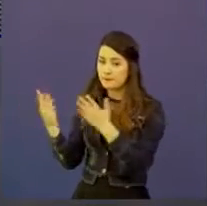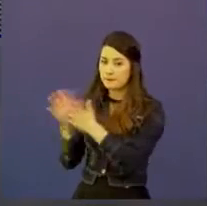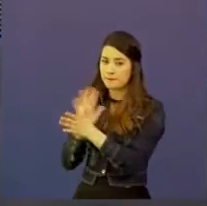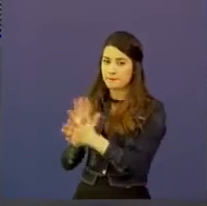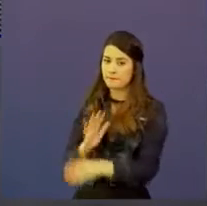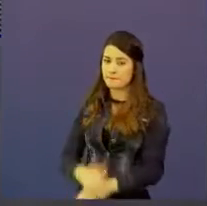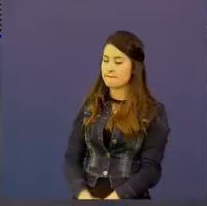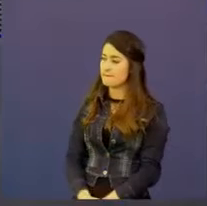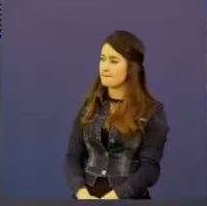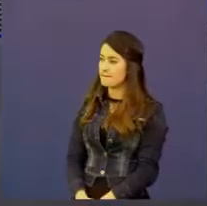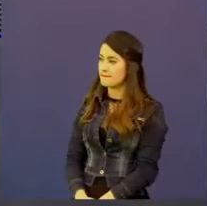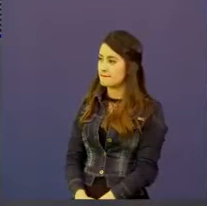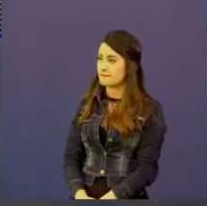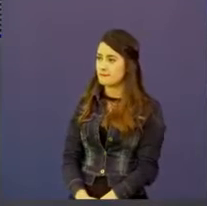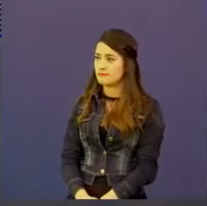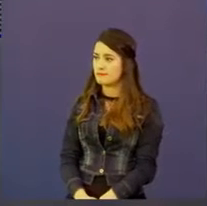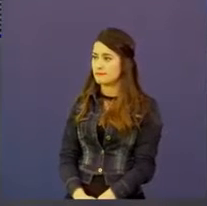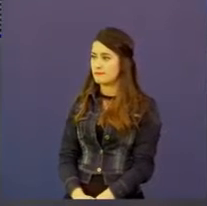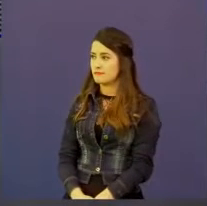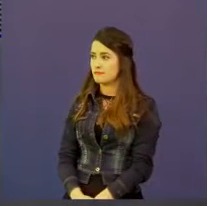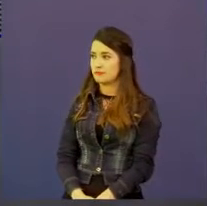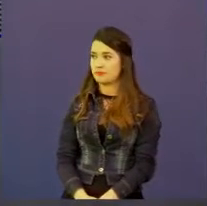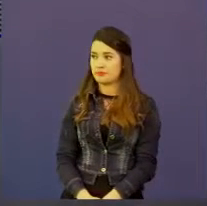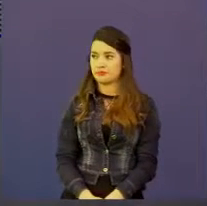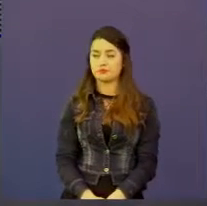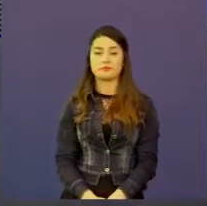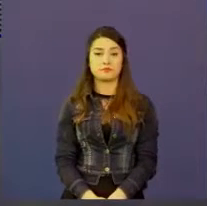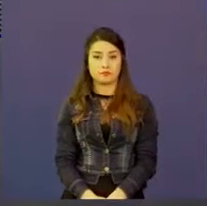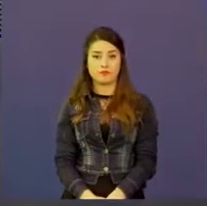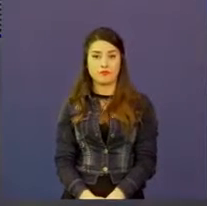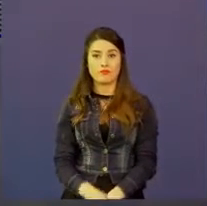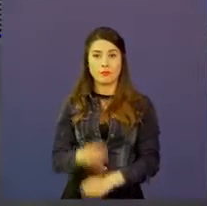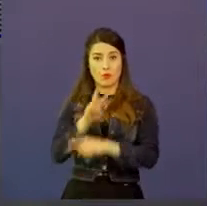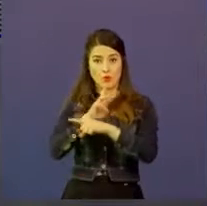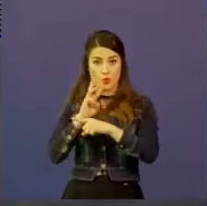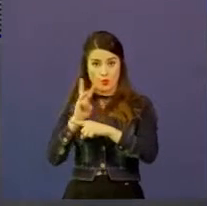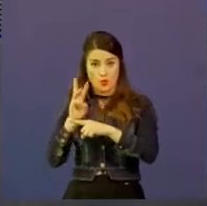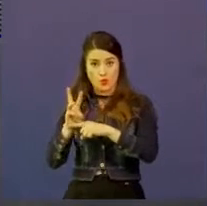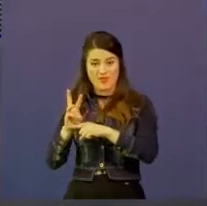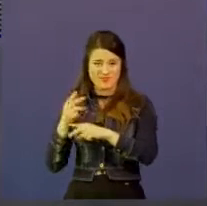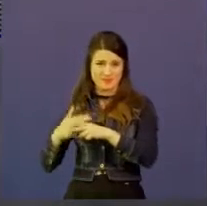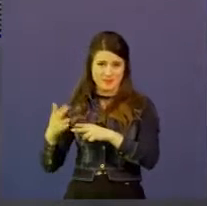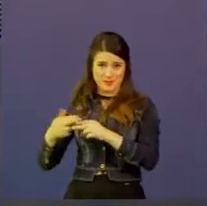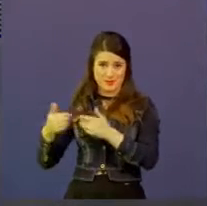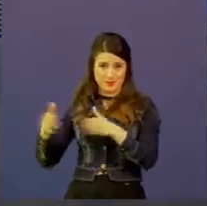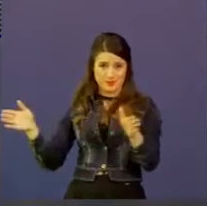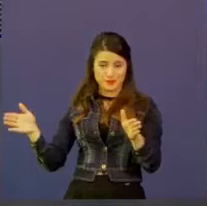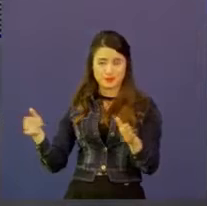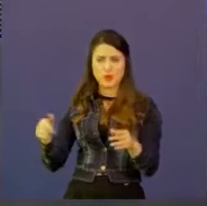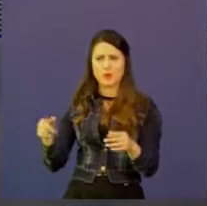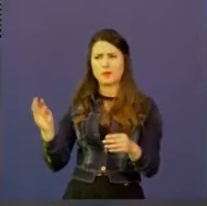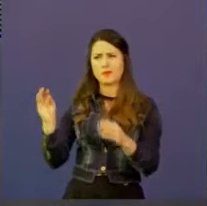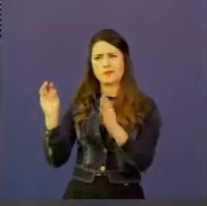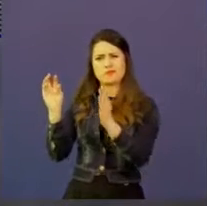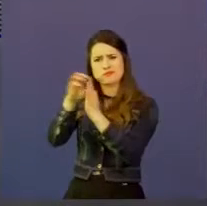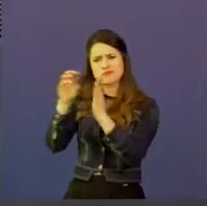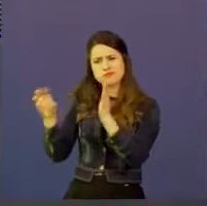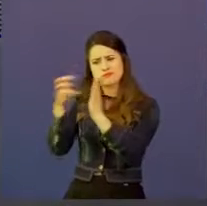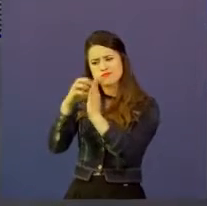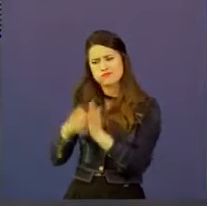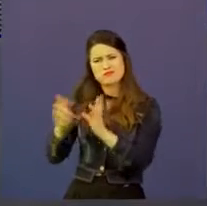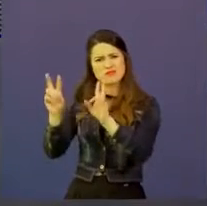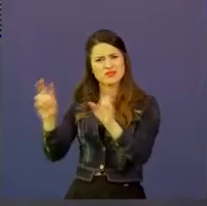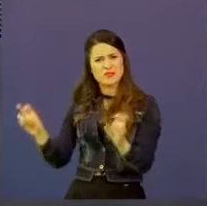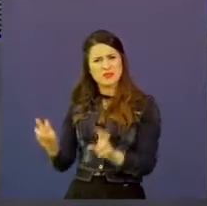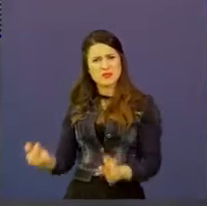una plataforma que permite, pues que tiene todo tipo de contenidos, en realidad son contenidos para docentes y